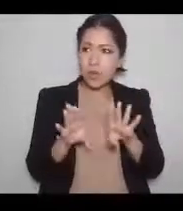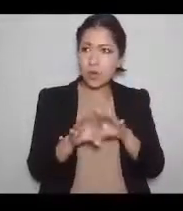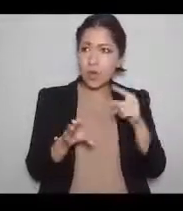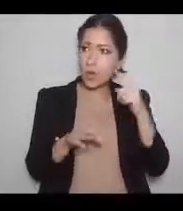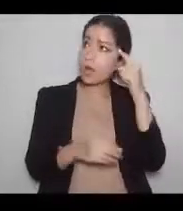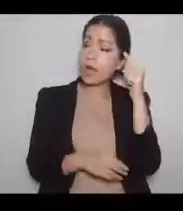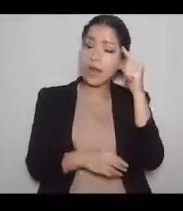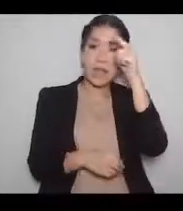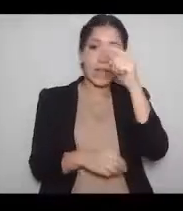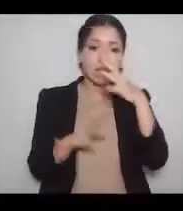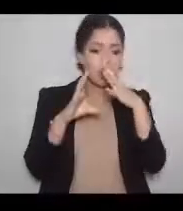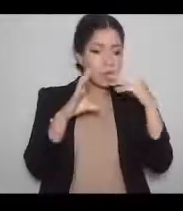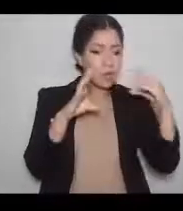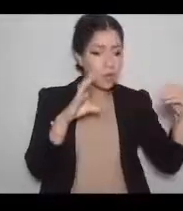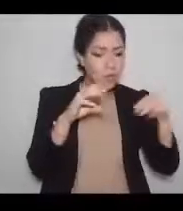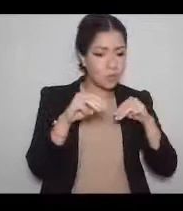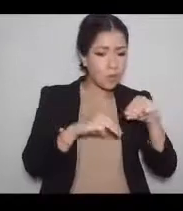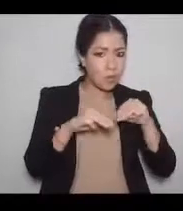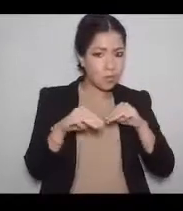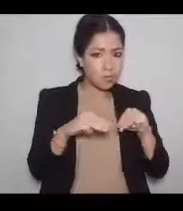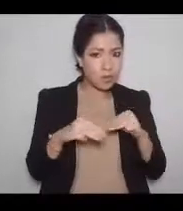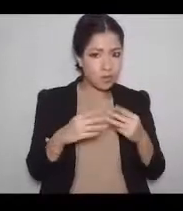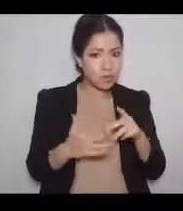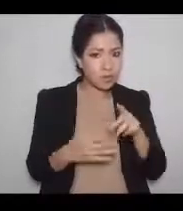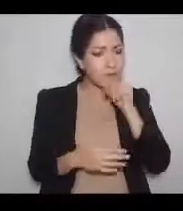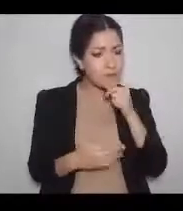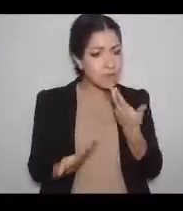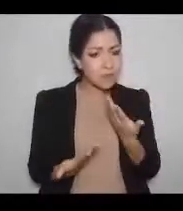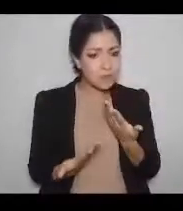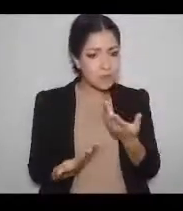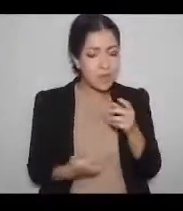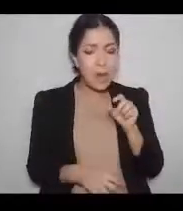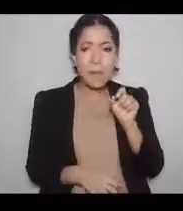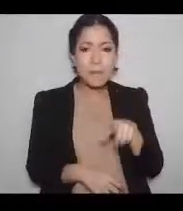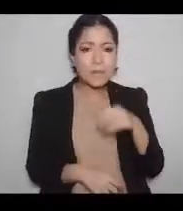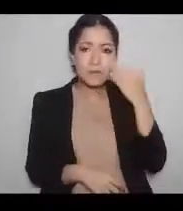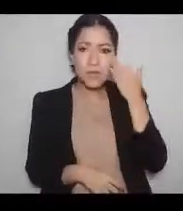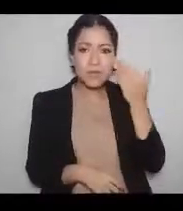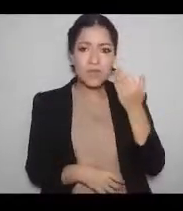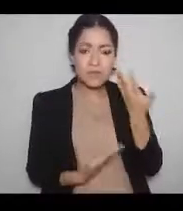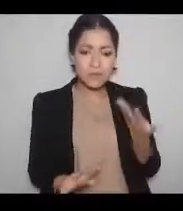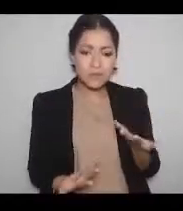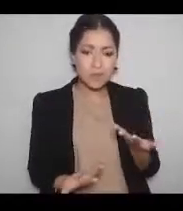mía está hecha mierda. ¿Qué te pasa?